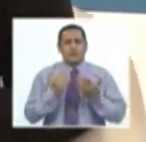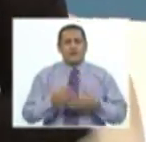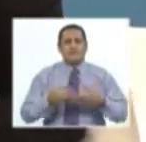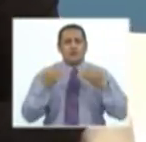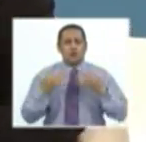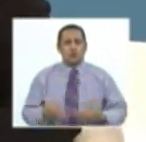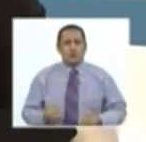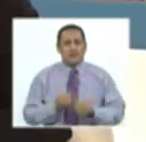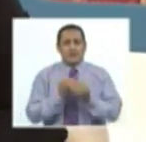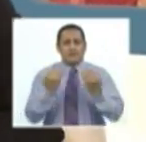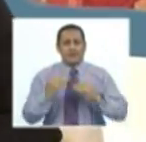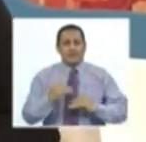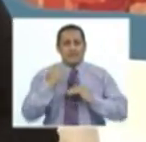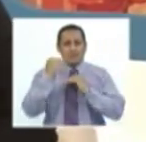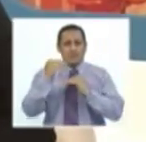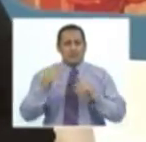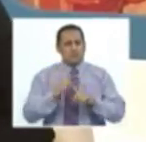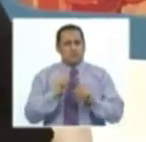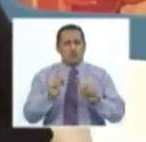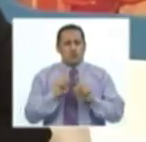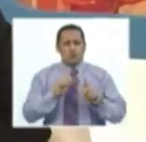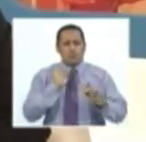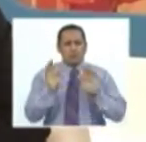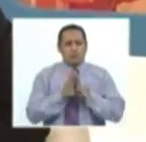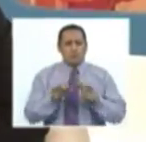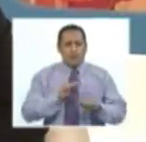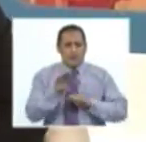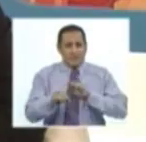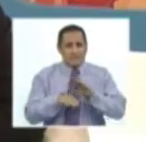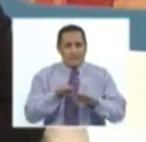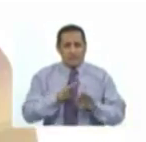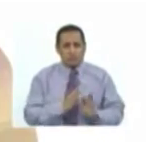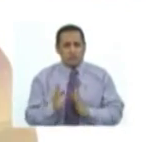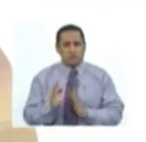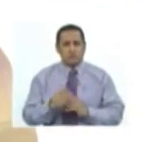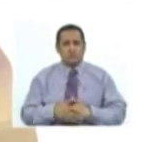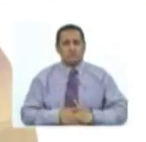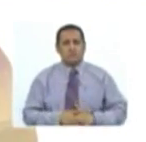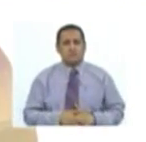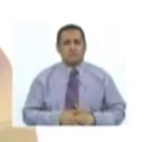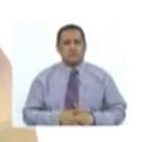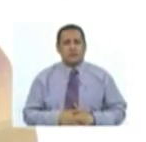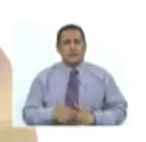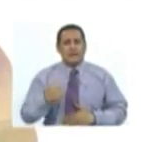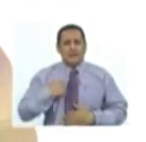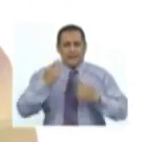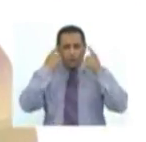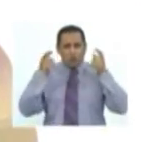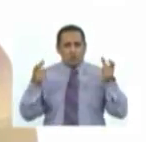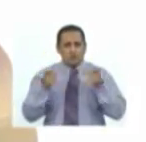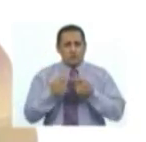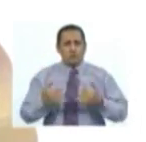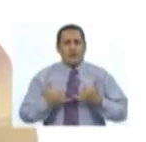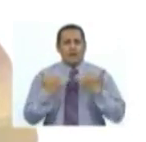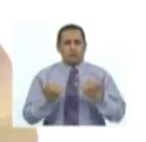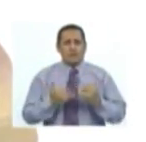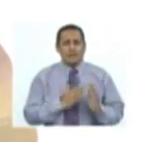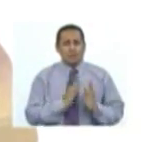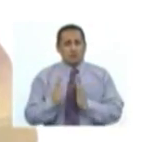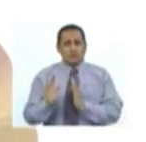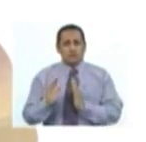cumplan estas para no tropezar en el proceso. El concepto actual de debido